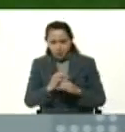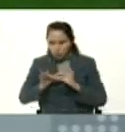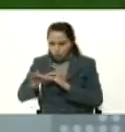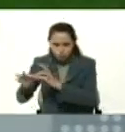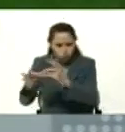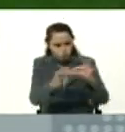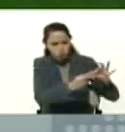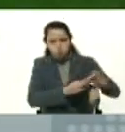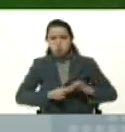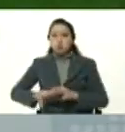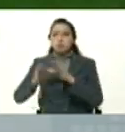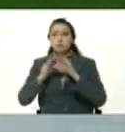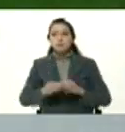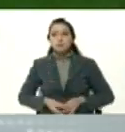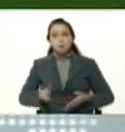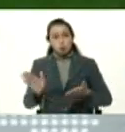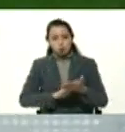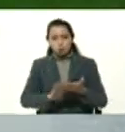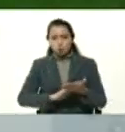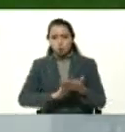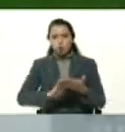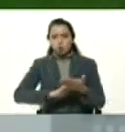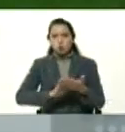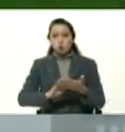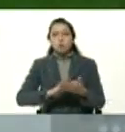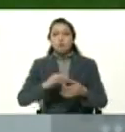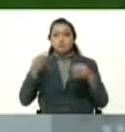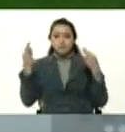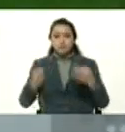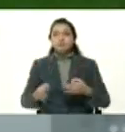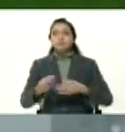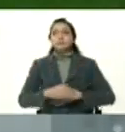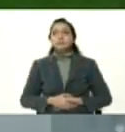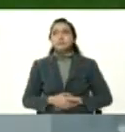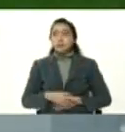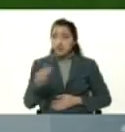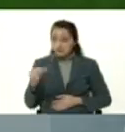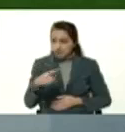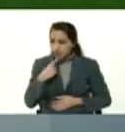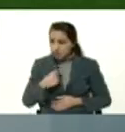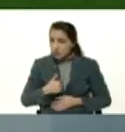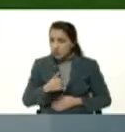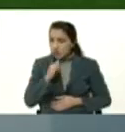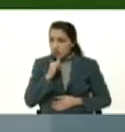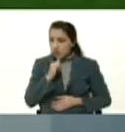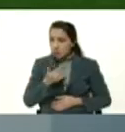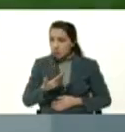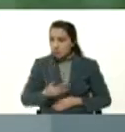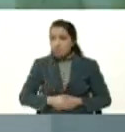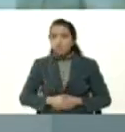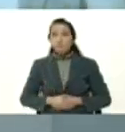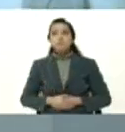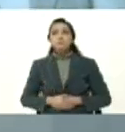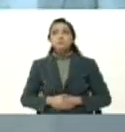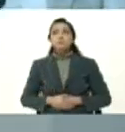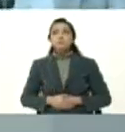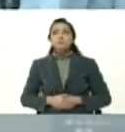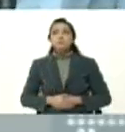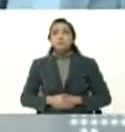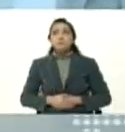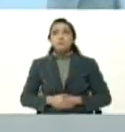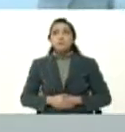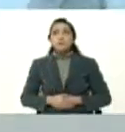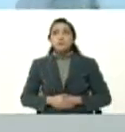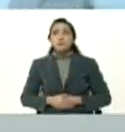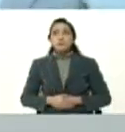articulen, resuelvan, solucionen. Tibisay, ¿tienes algo que decirme? ¿Qué decirme?